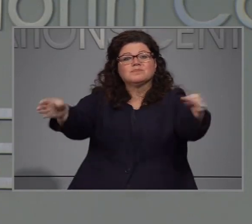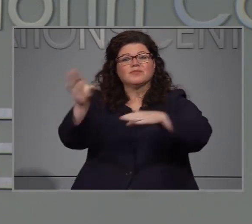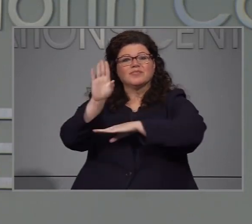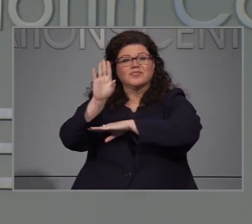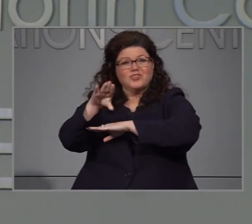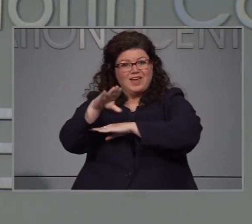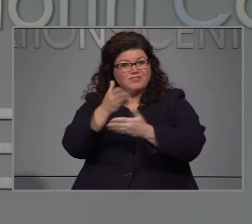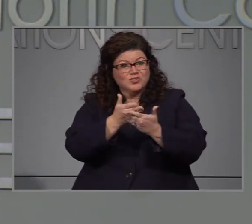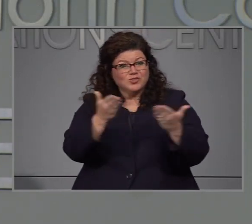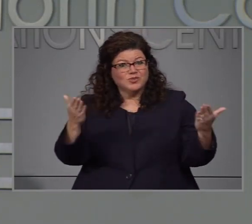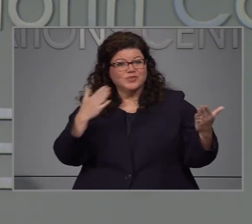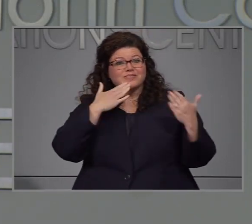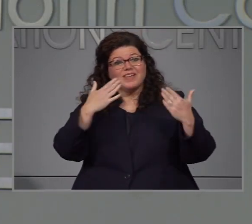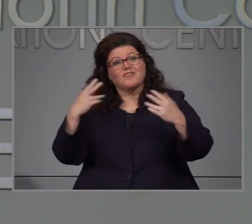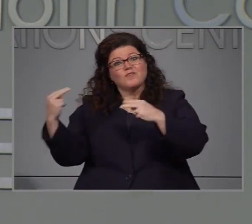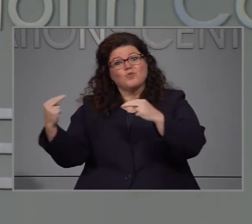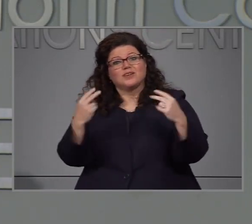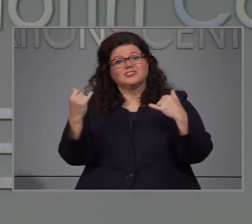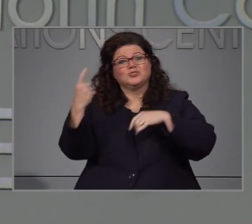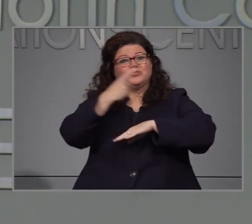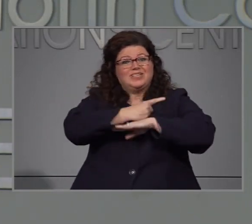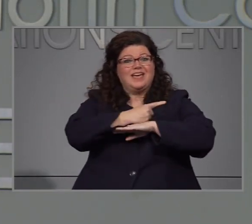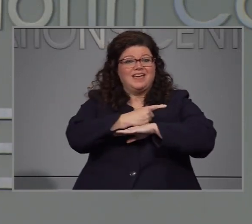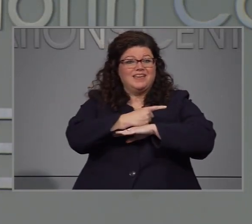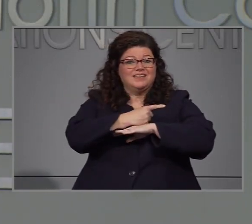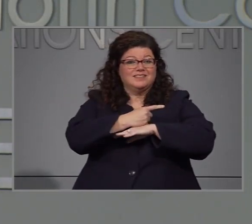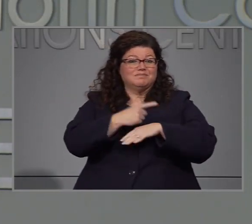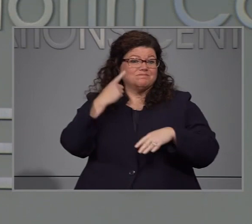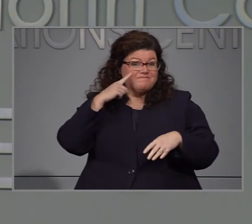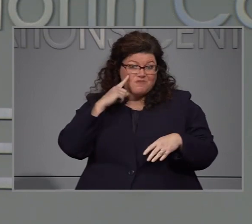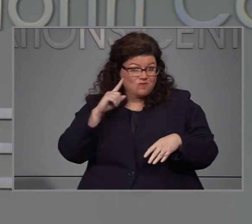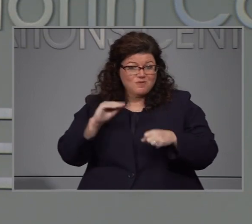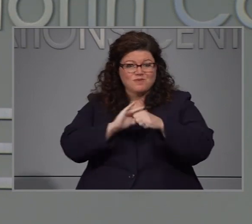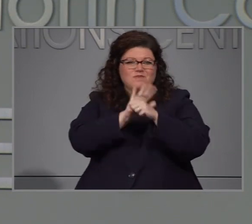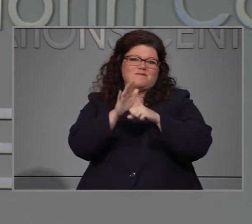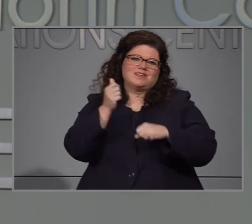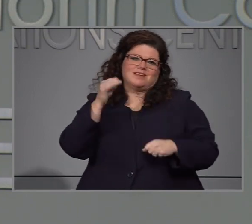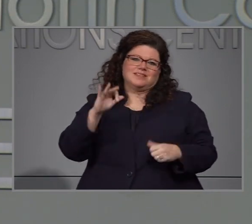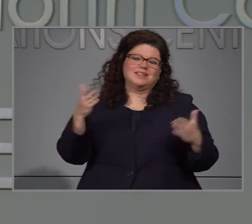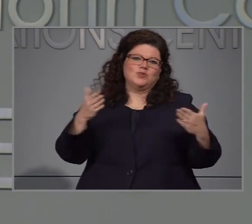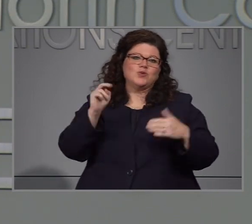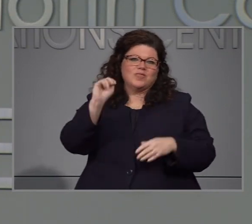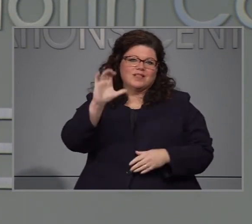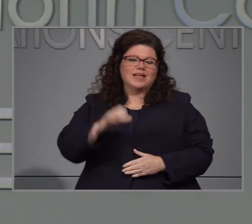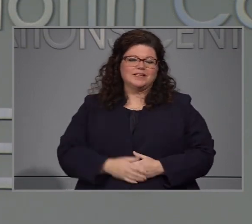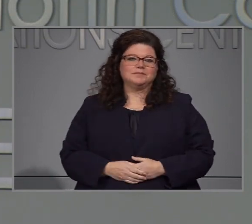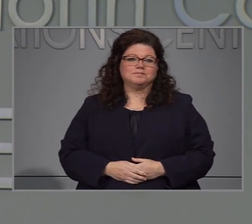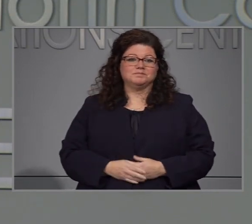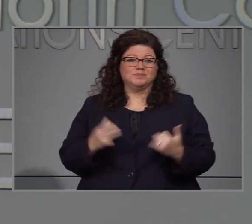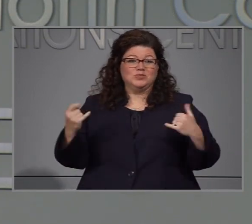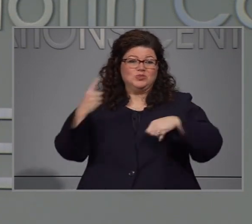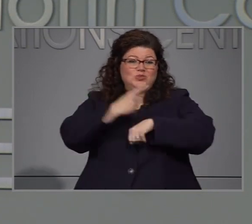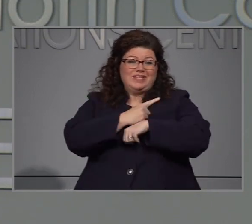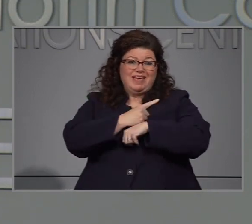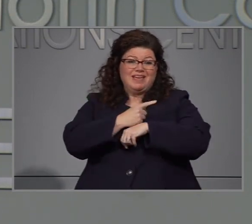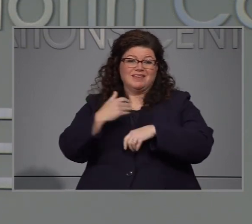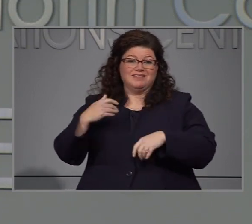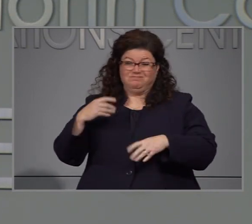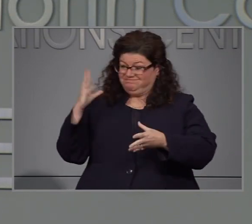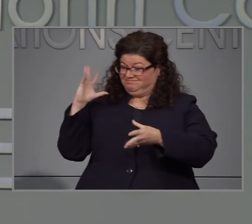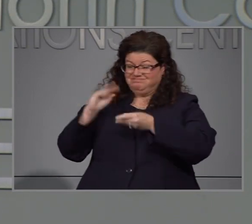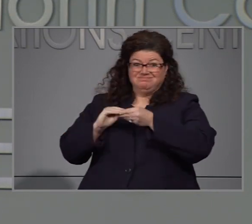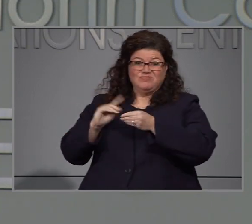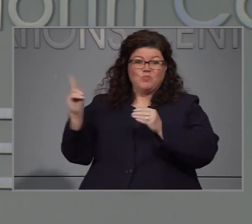Muy buenas tardes a todos. Muchas gracias por escuchar la información actualizada sobre COVID-19 en Carolina del Norte. A partir de hoy